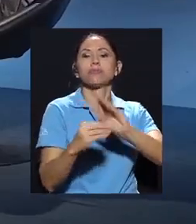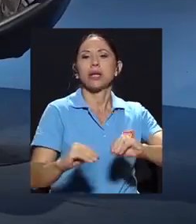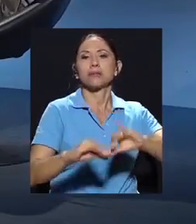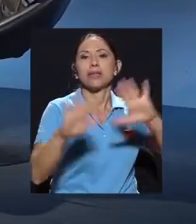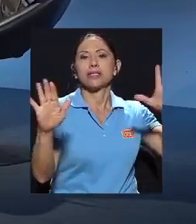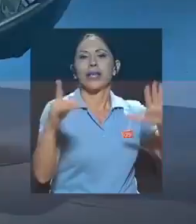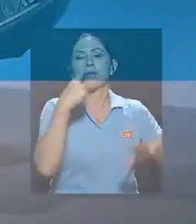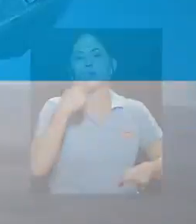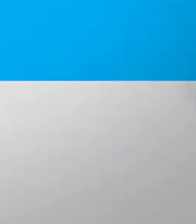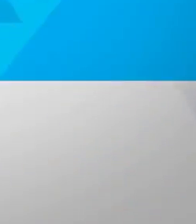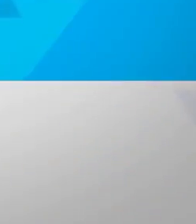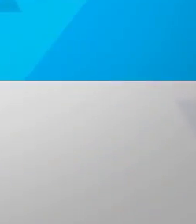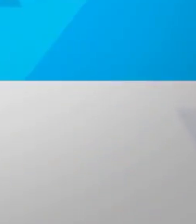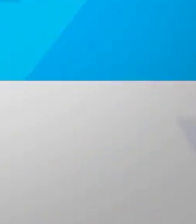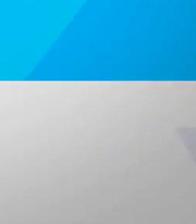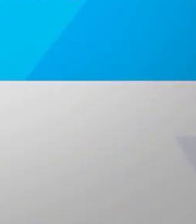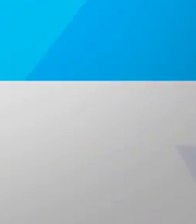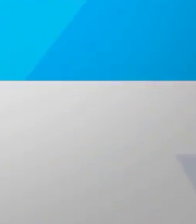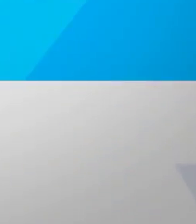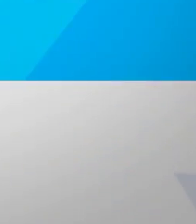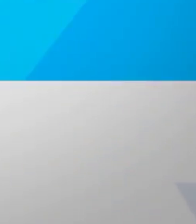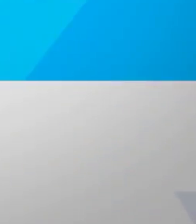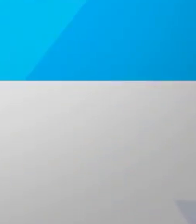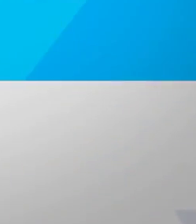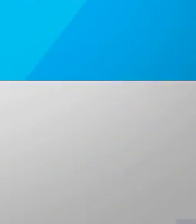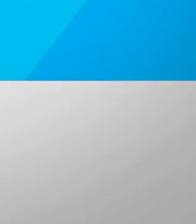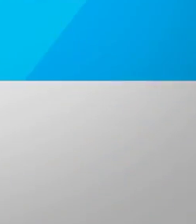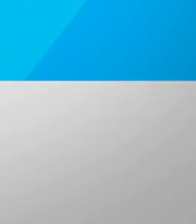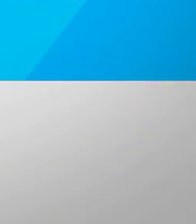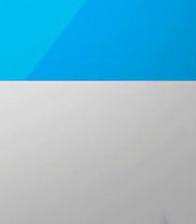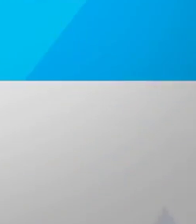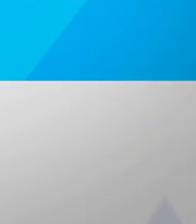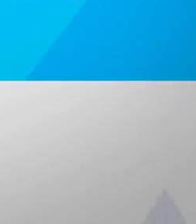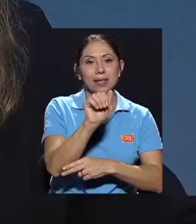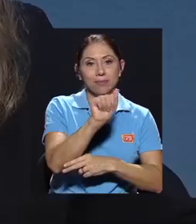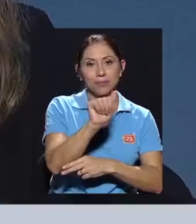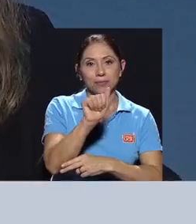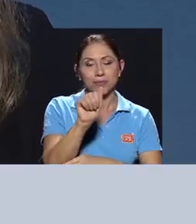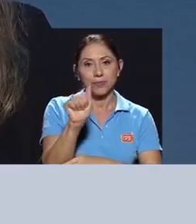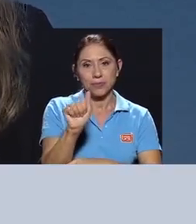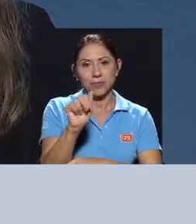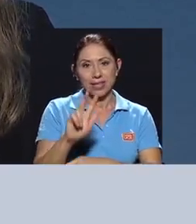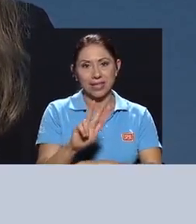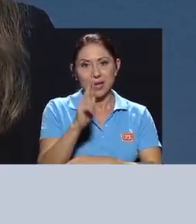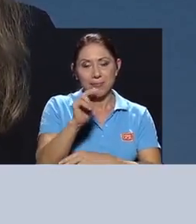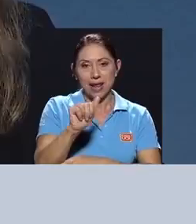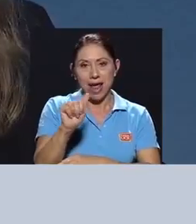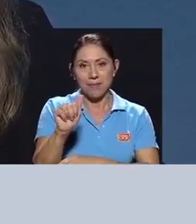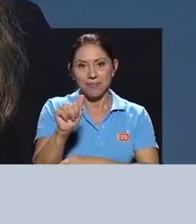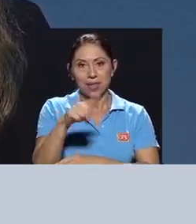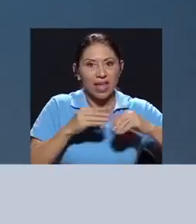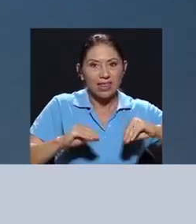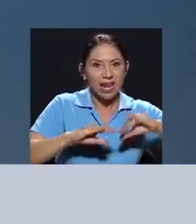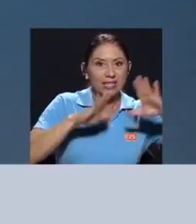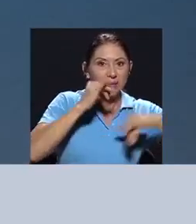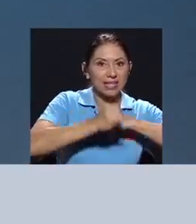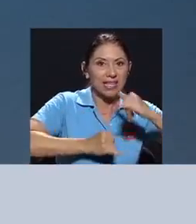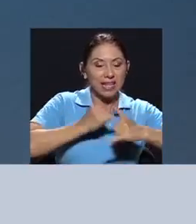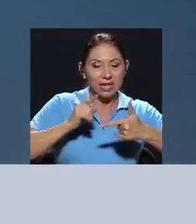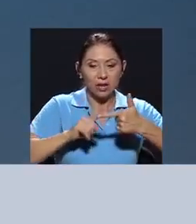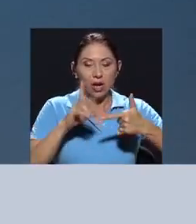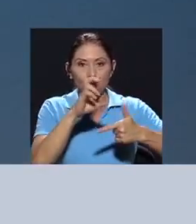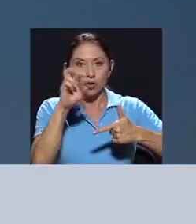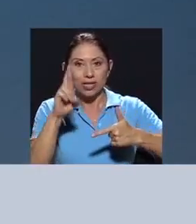esos intereses. El reto de la transparencia. Elecciones 2018-2022. Una entrevista especial que se transmitirá